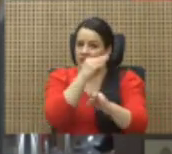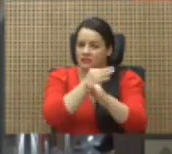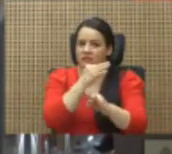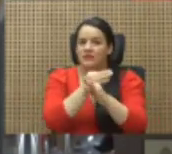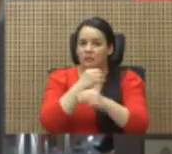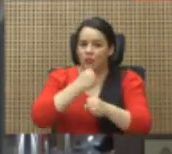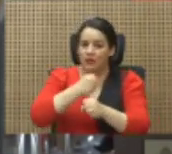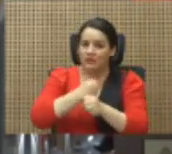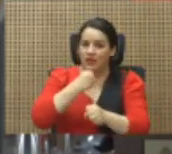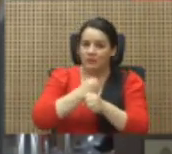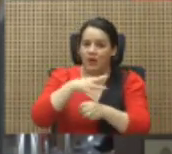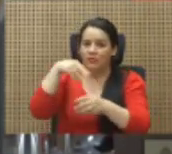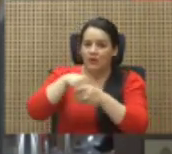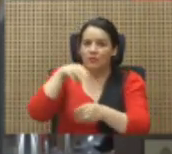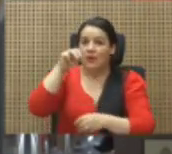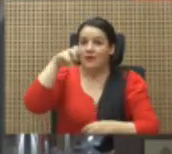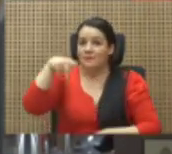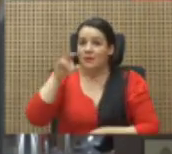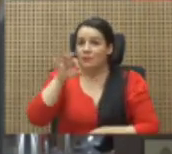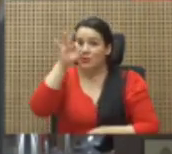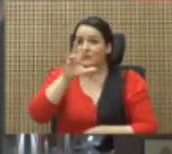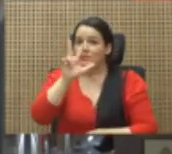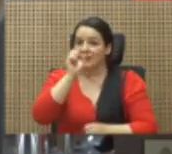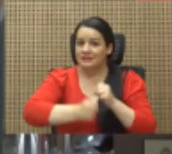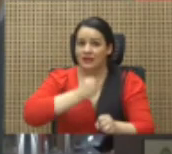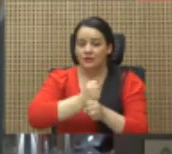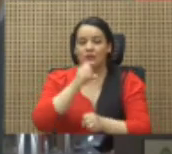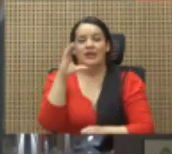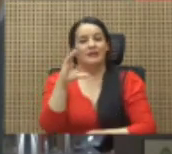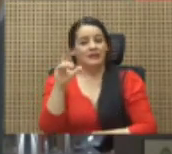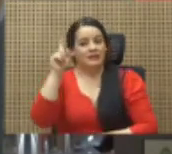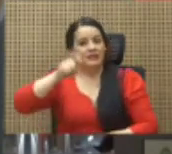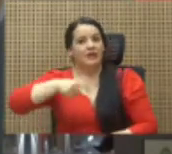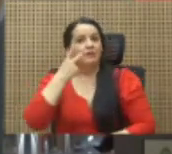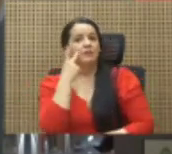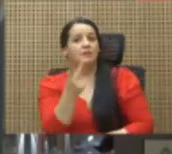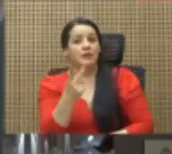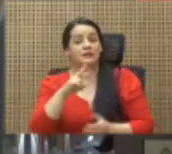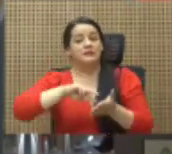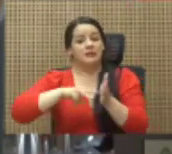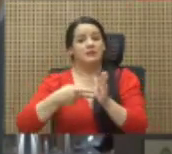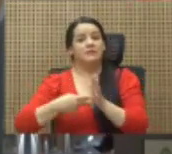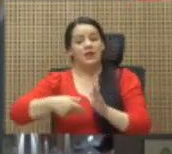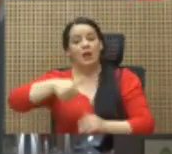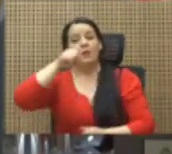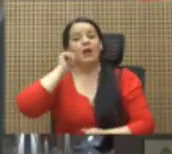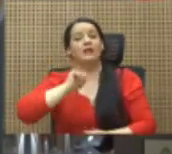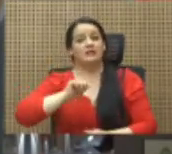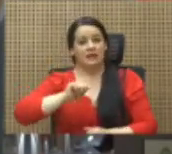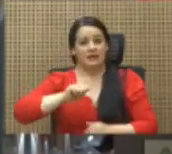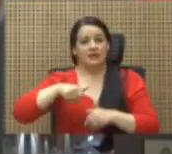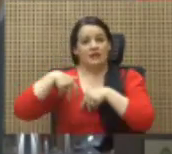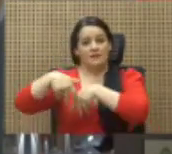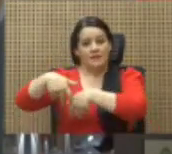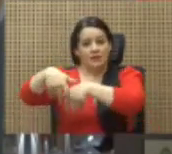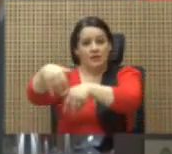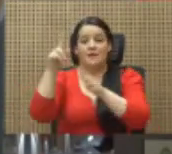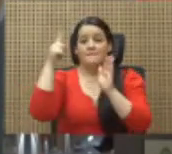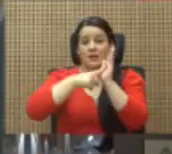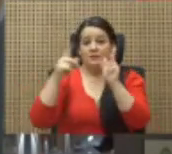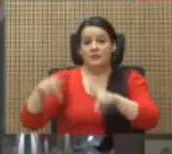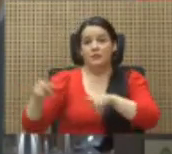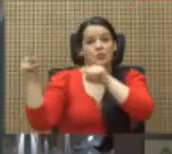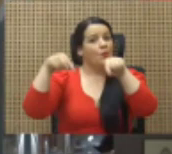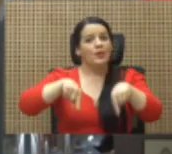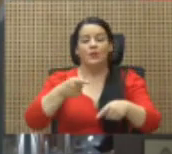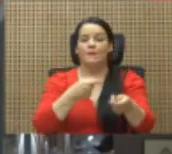3 años. Doña Catarina debe leer correctamente el significado de la marcha de ayer. Miles de manifestantes no vinieron